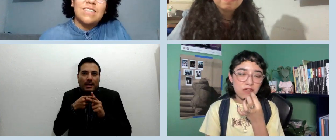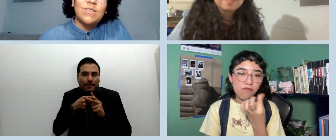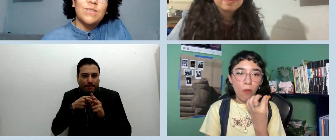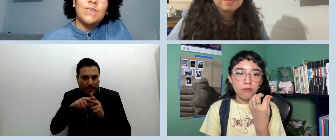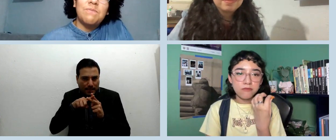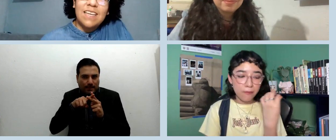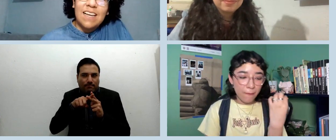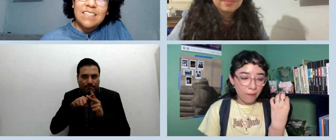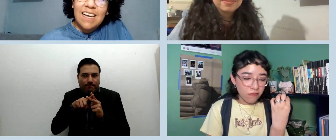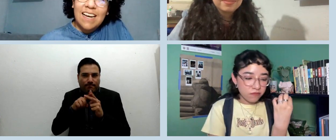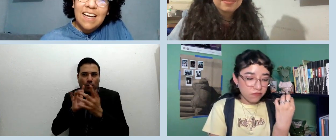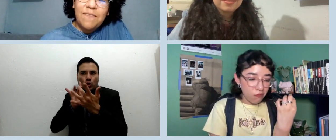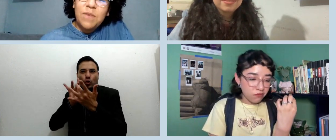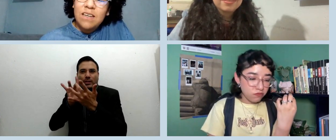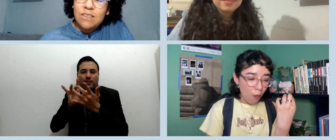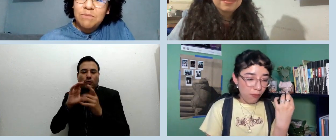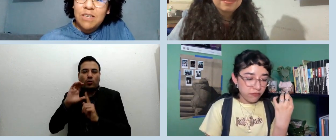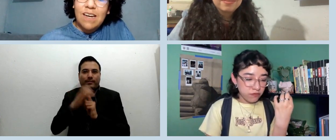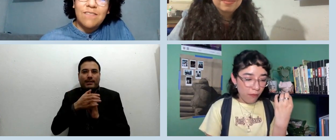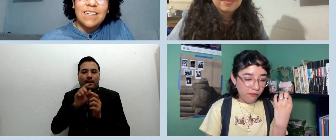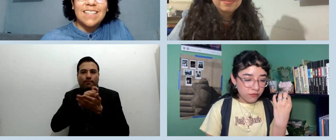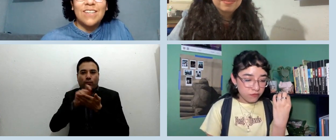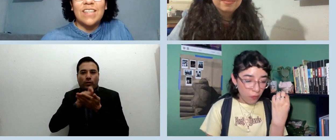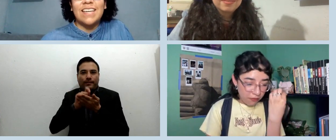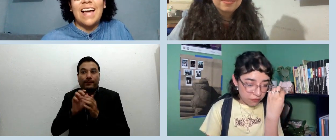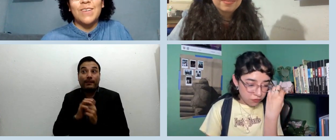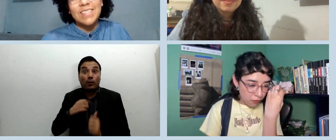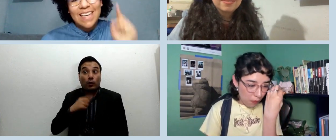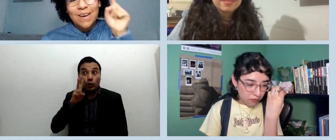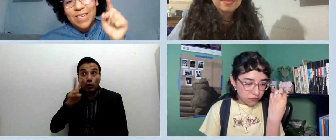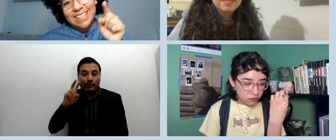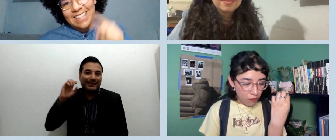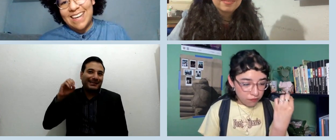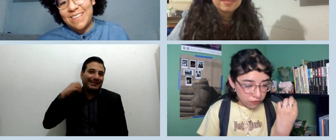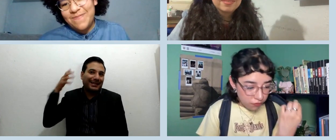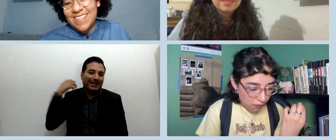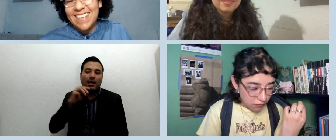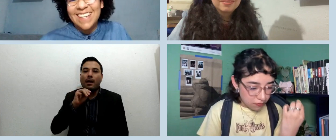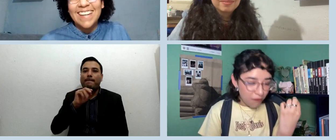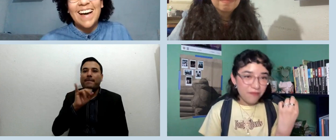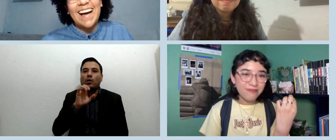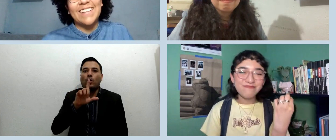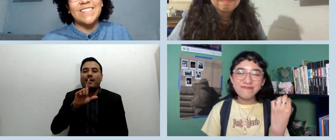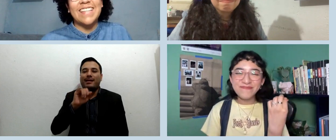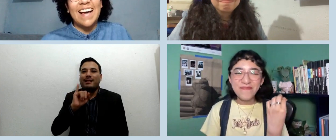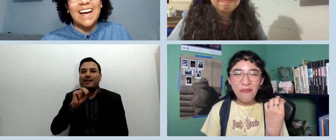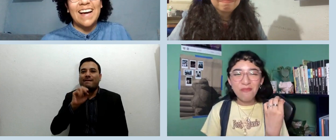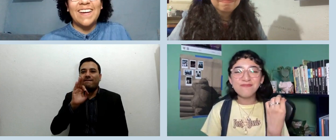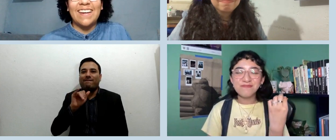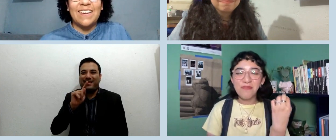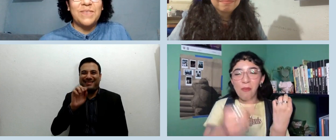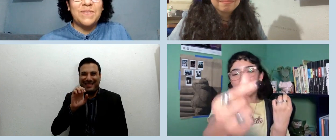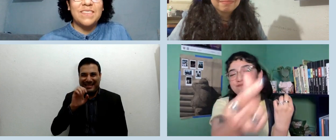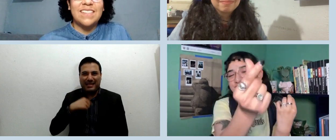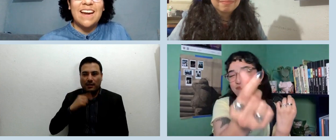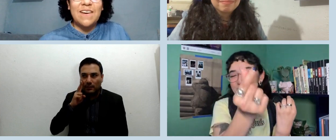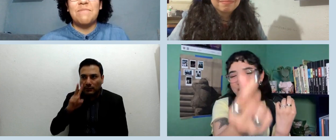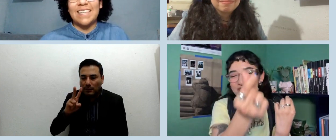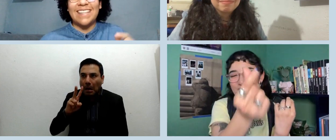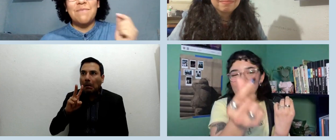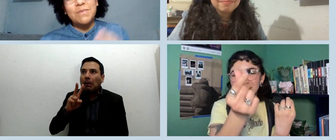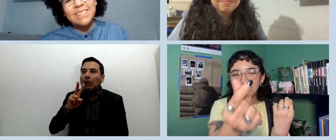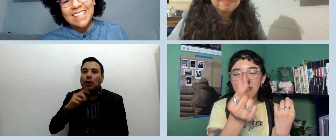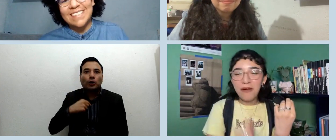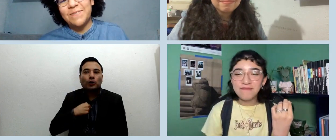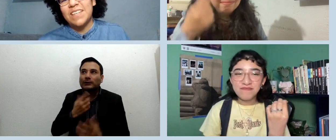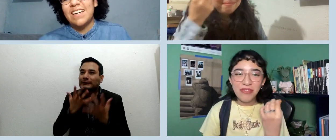justo cuando vi la charla con Manuel Infante Yo dije Algún día voy a estar ahí algún día eh seré